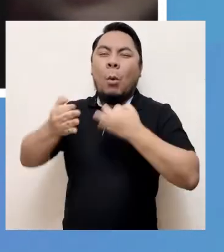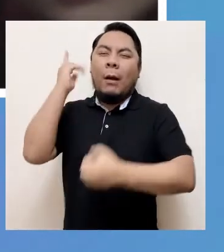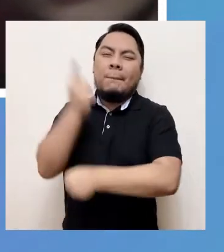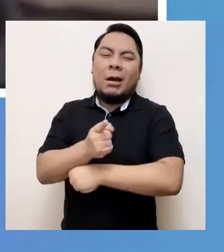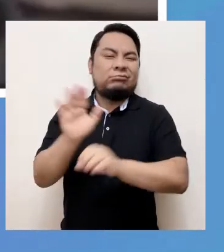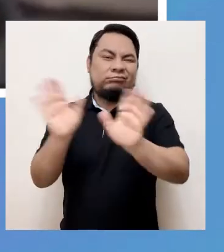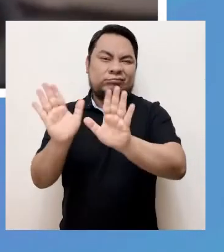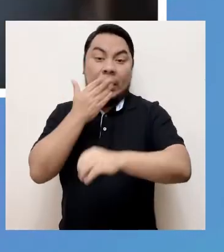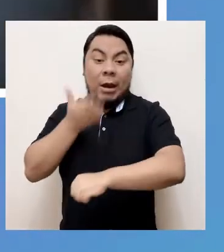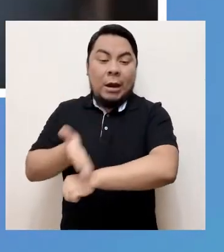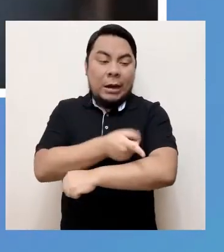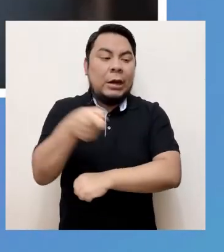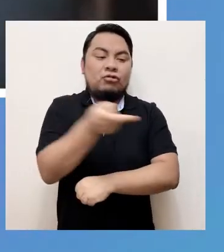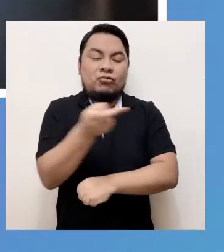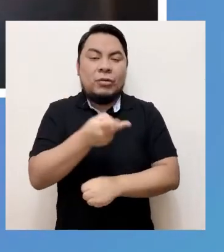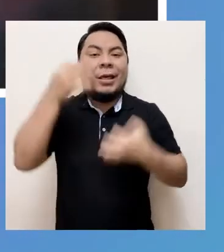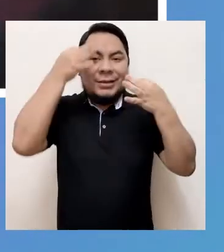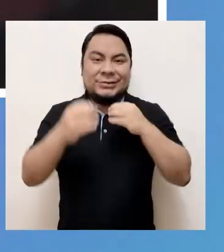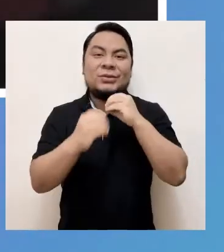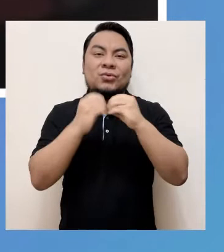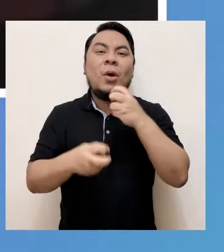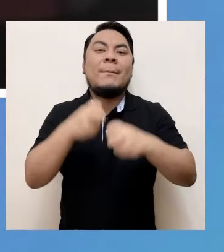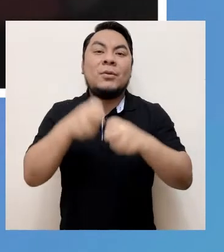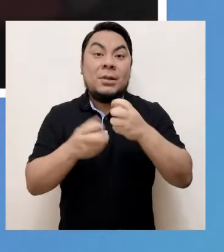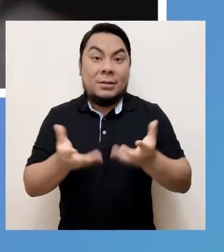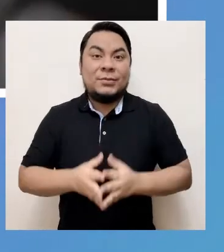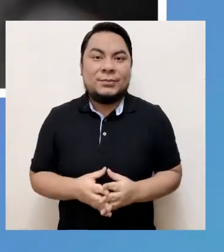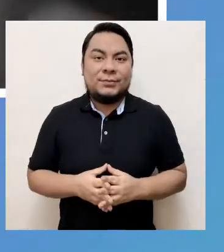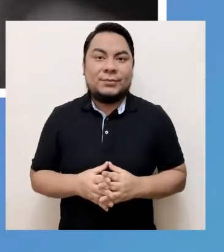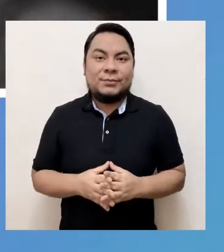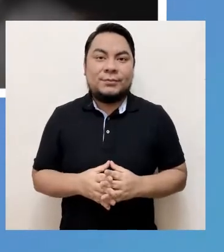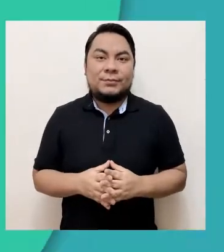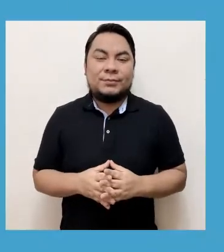vía judicial. Son ellos los que deciden la solución de sus problemas.